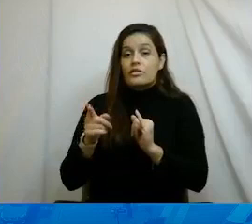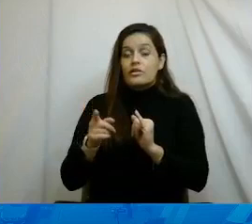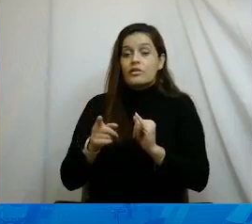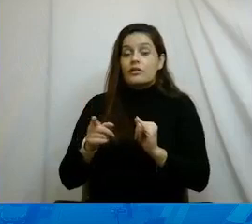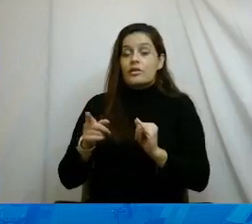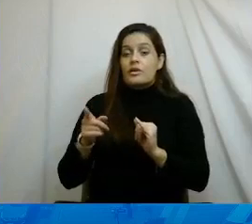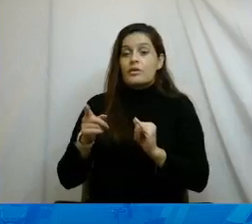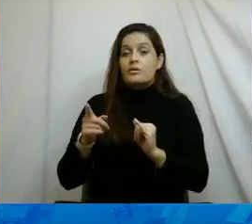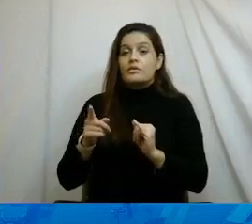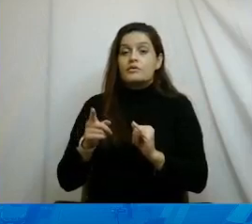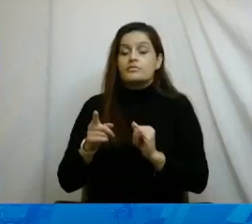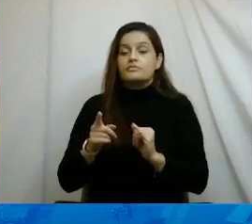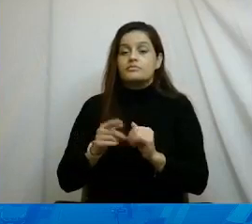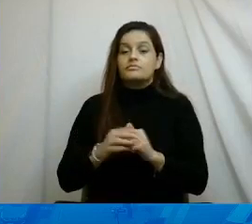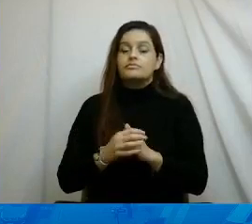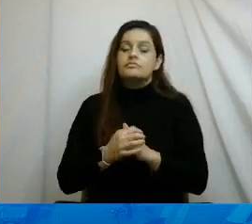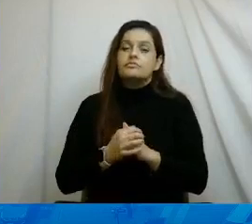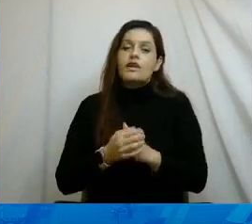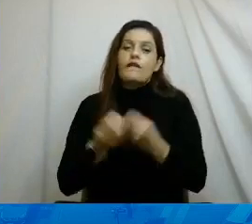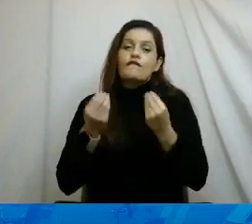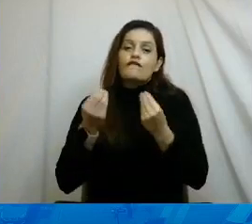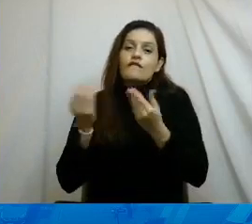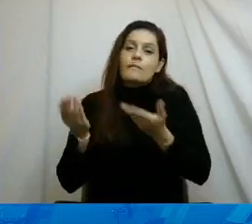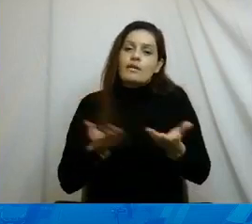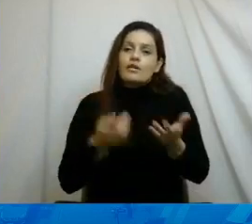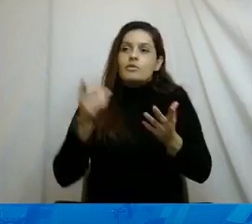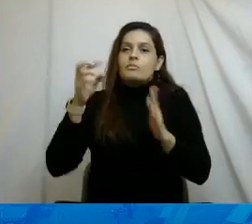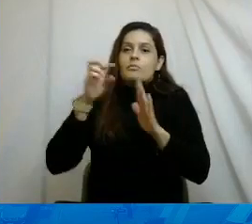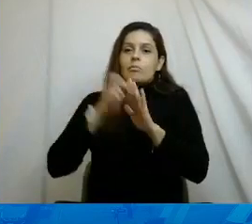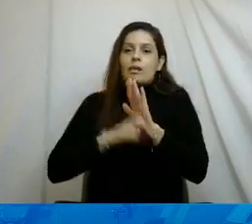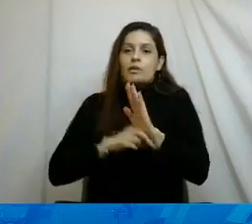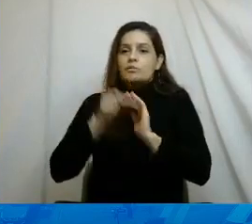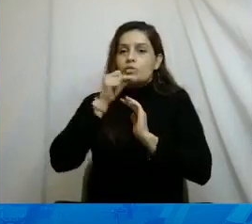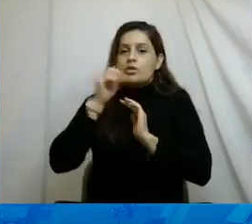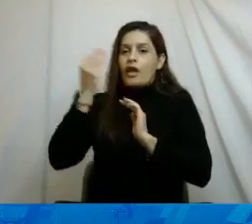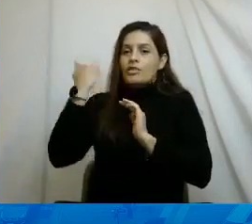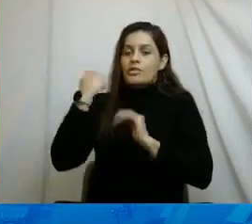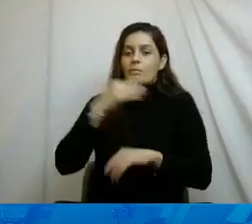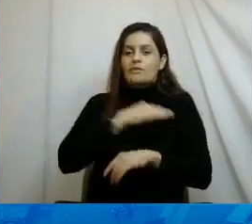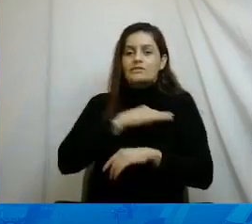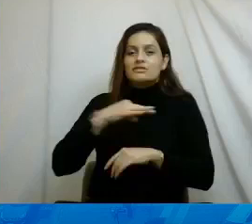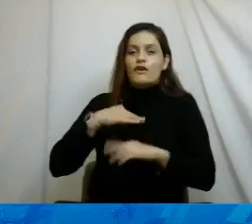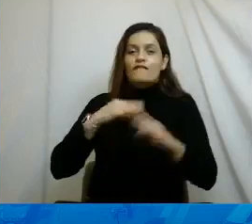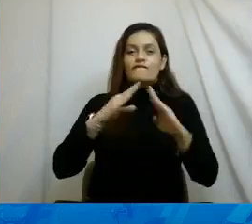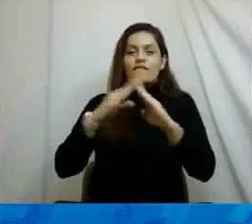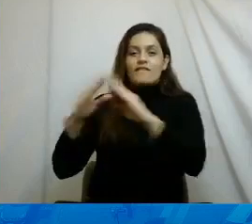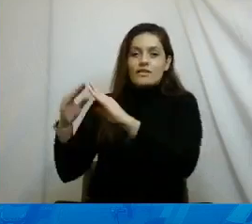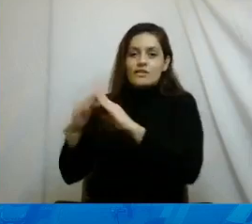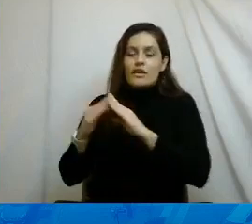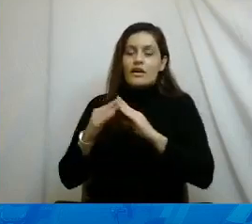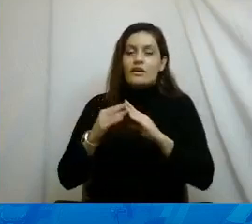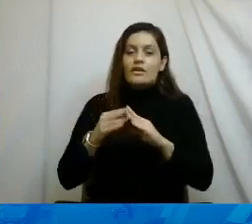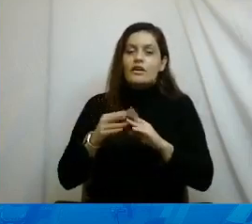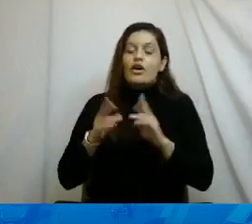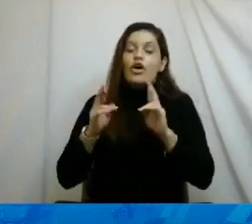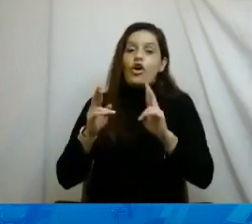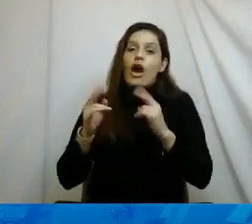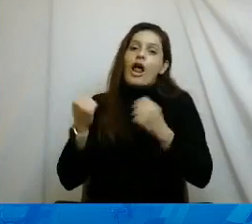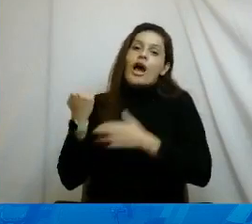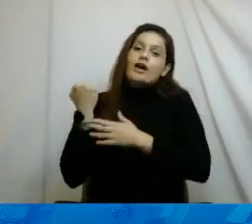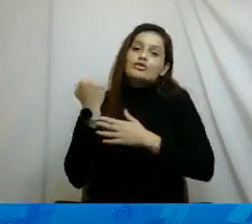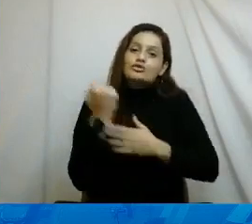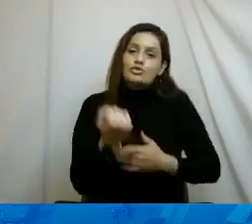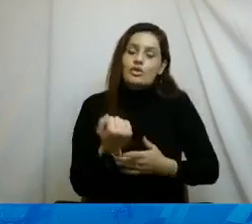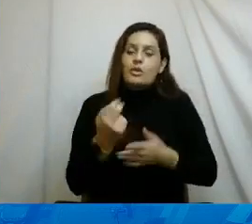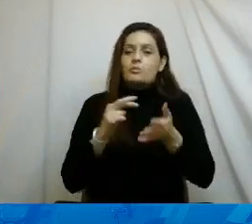presenta recientemente el Ministerio de Vivienda y Urbanismo, recientemente este domingo, y esperamos que eso venga también a